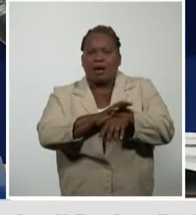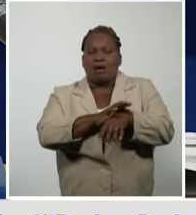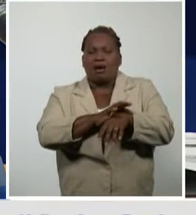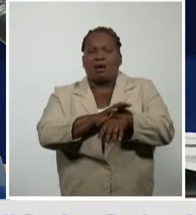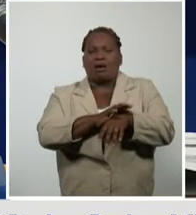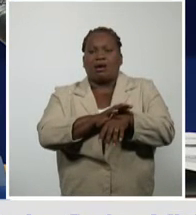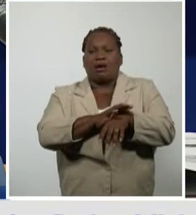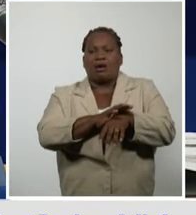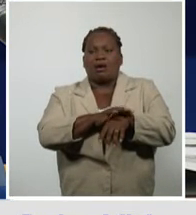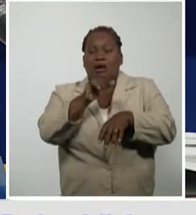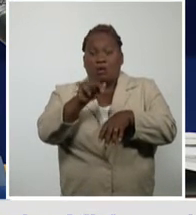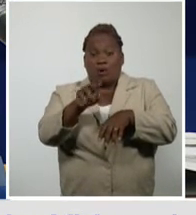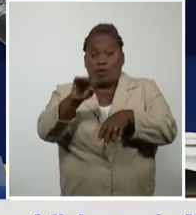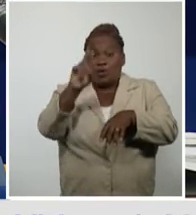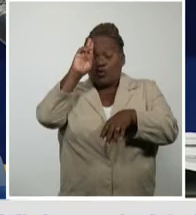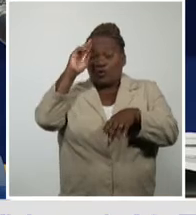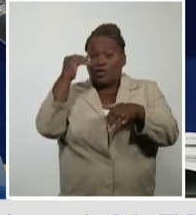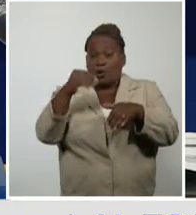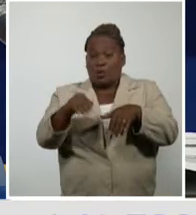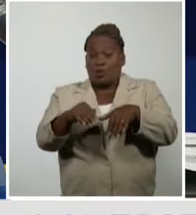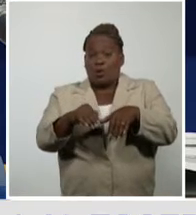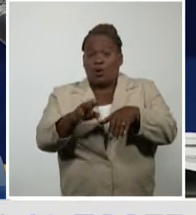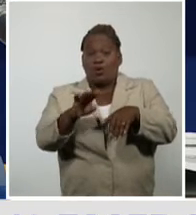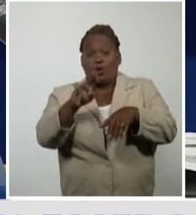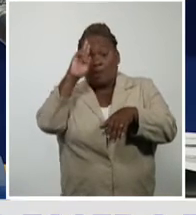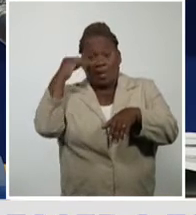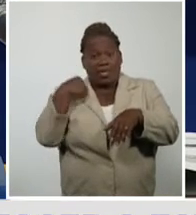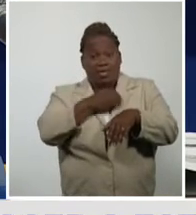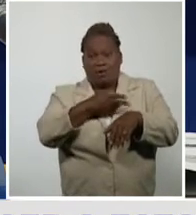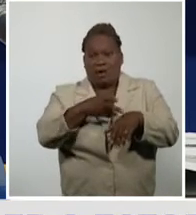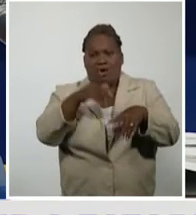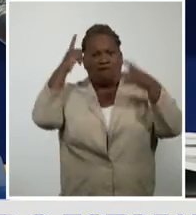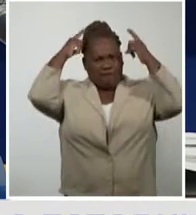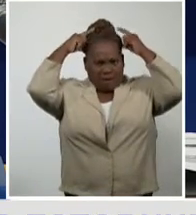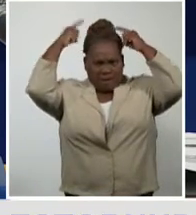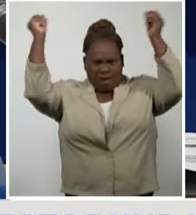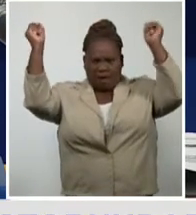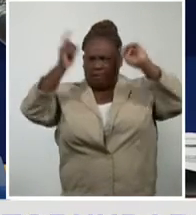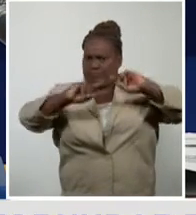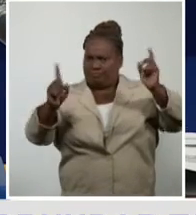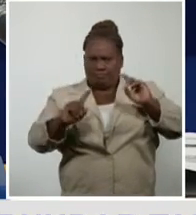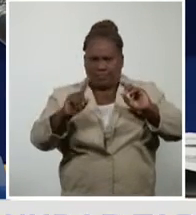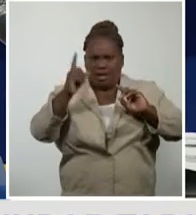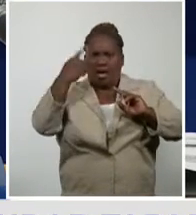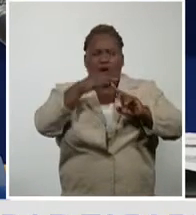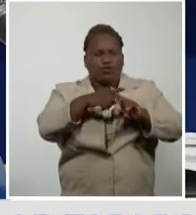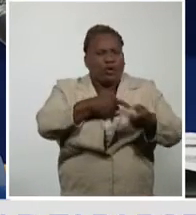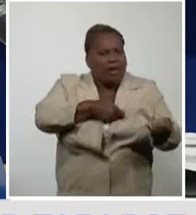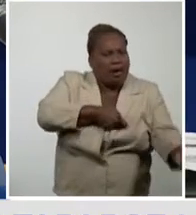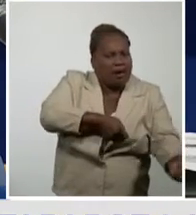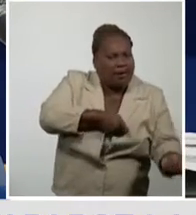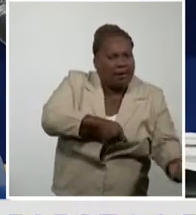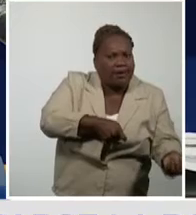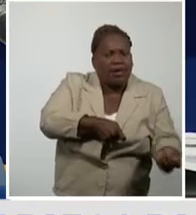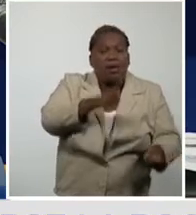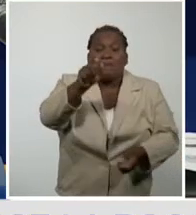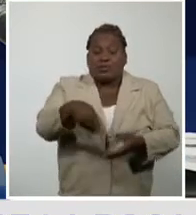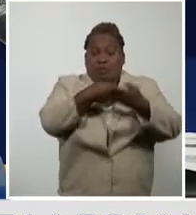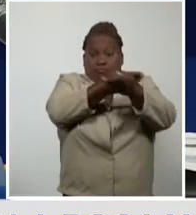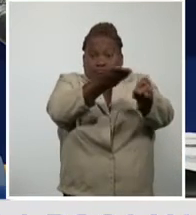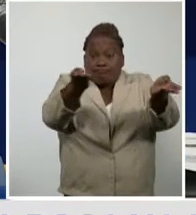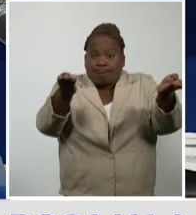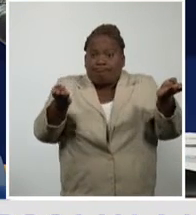cuando digo salud no pensemos solo en médicos, en enfermeros, pensemos en auxiliares generales, en pantristas, en